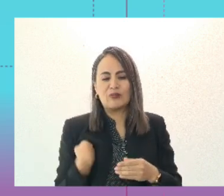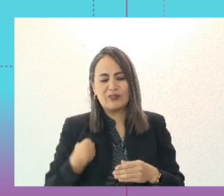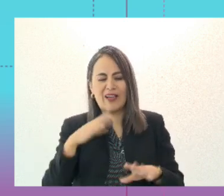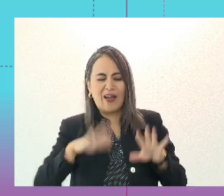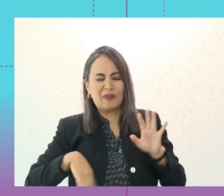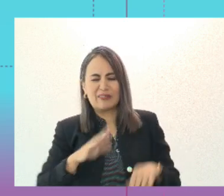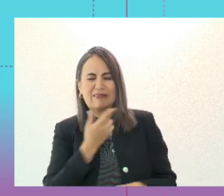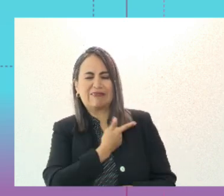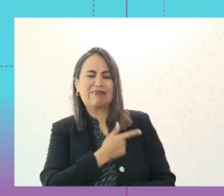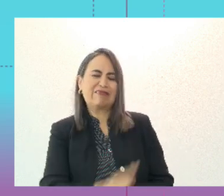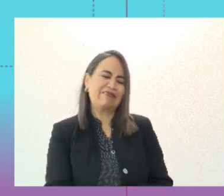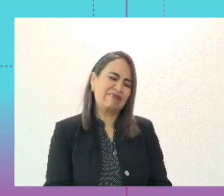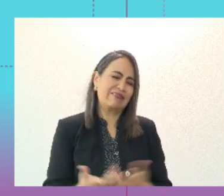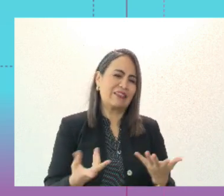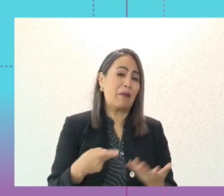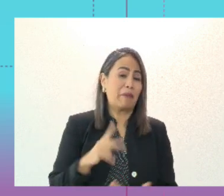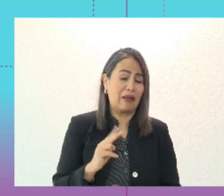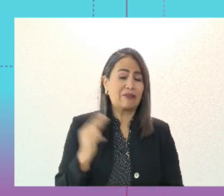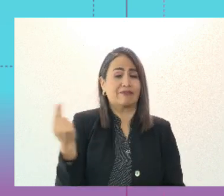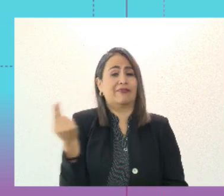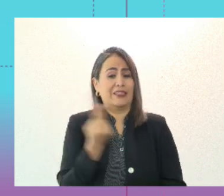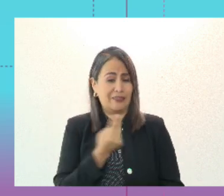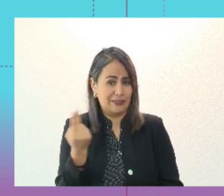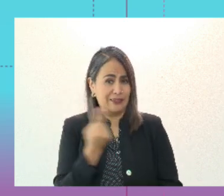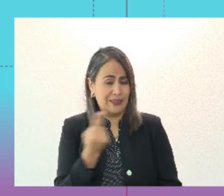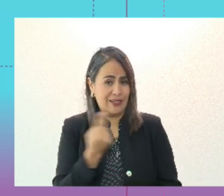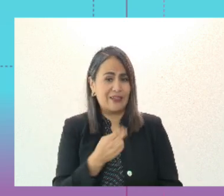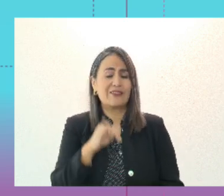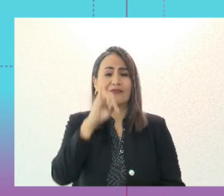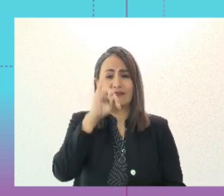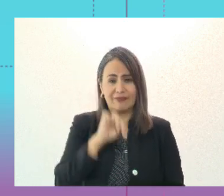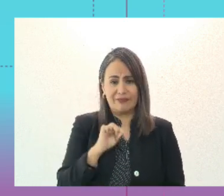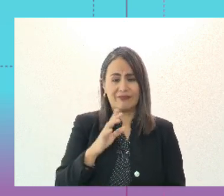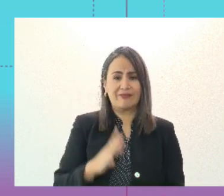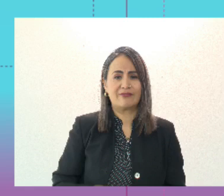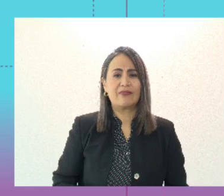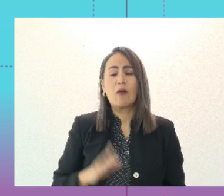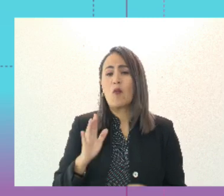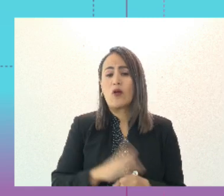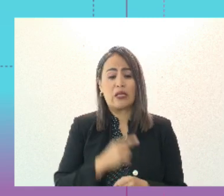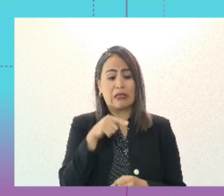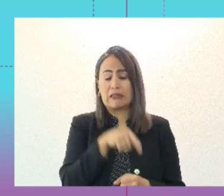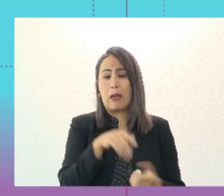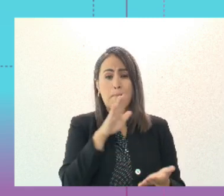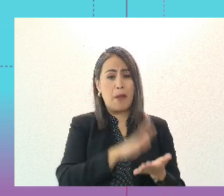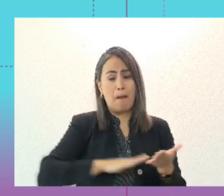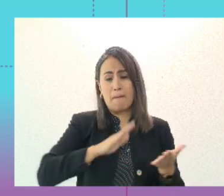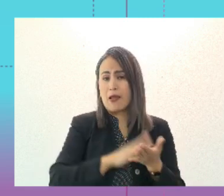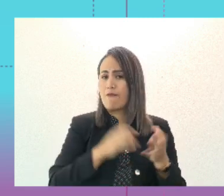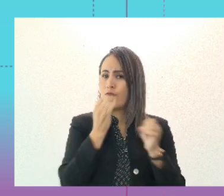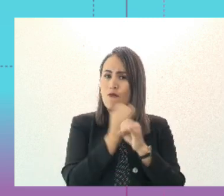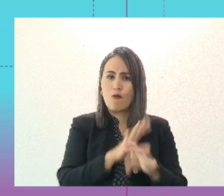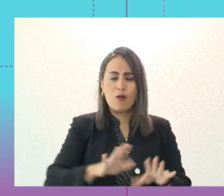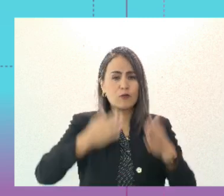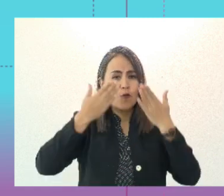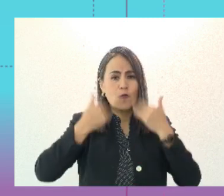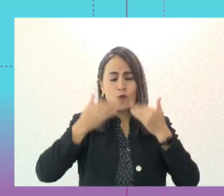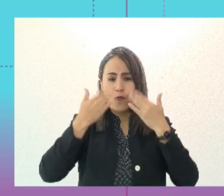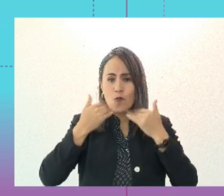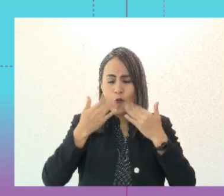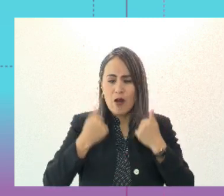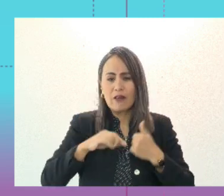pero necesarios por muchos, ¿verdad? Porque si no tuviéramos esa evidencia documental, pues muchas veces no pudiéramos